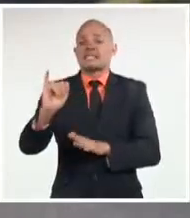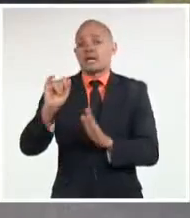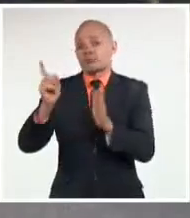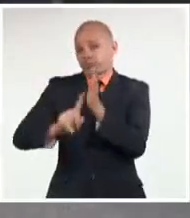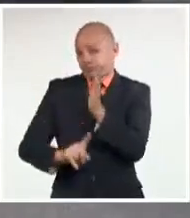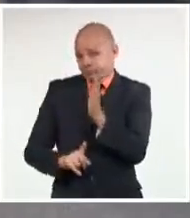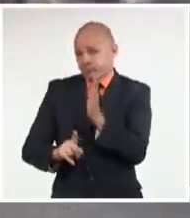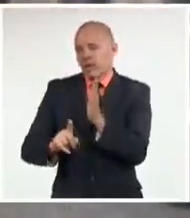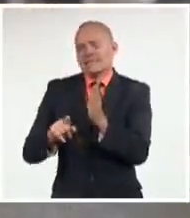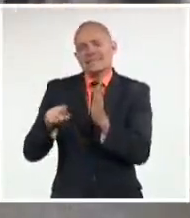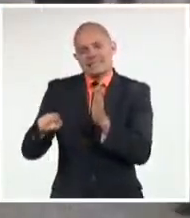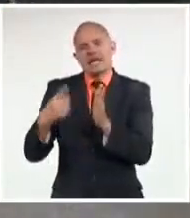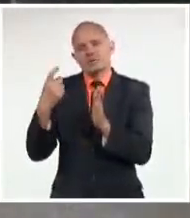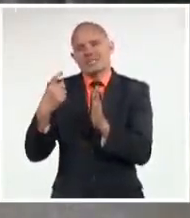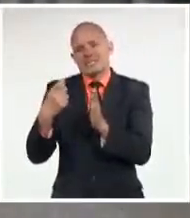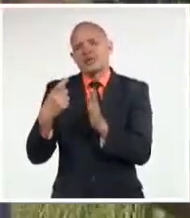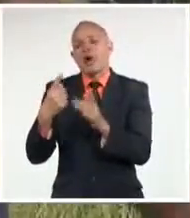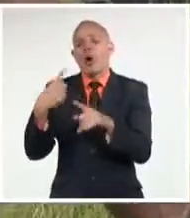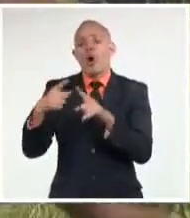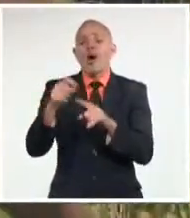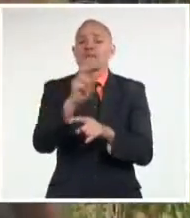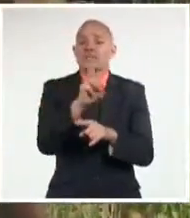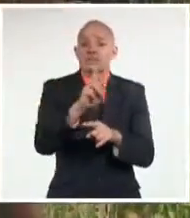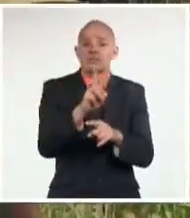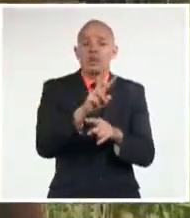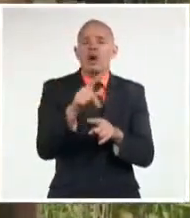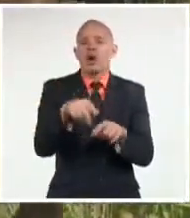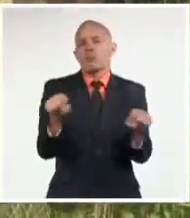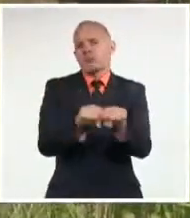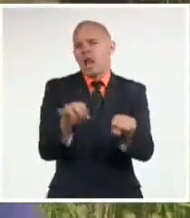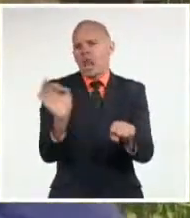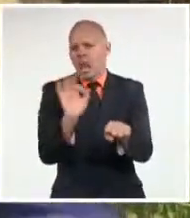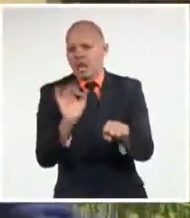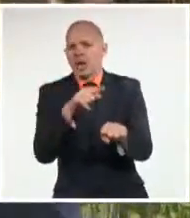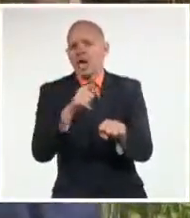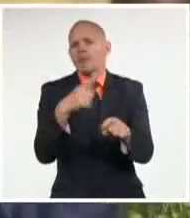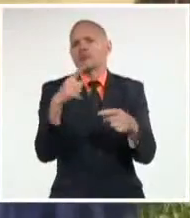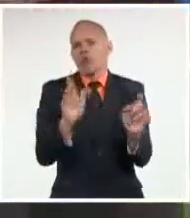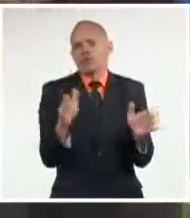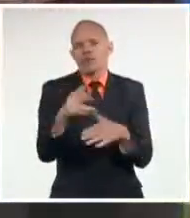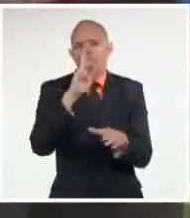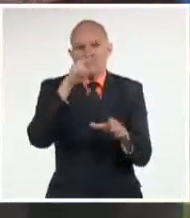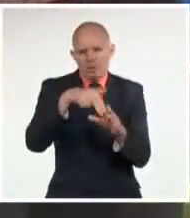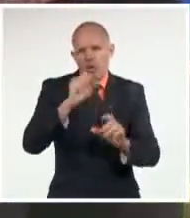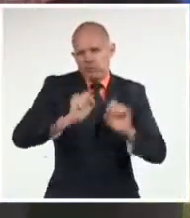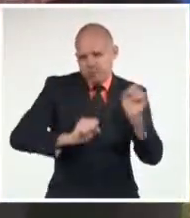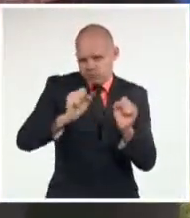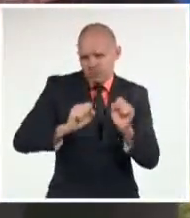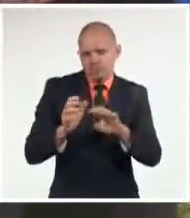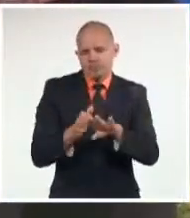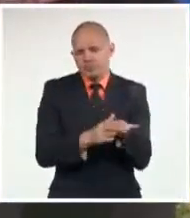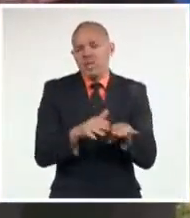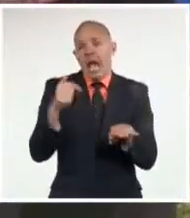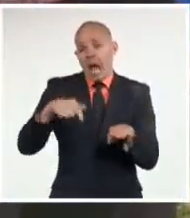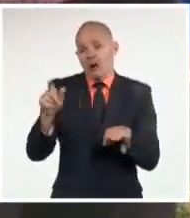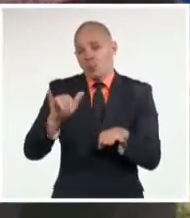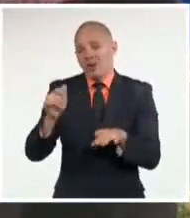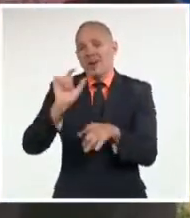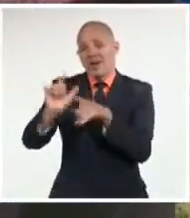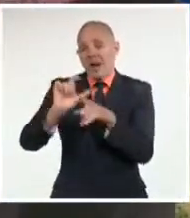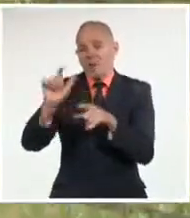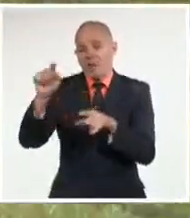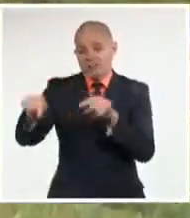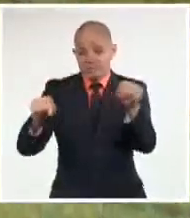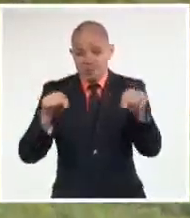22 funcionan sin conexión al sistema electroenergético nacional. No obstante, las continuas interrupciones eléctricas en los campos de